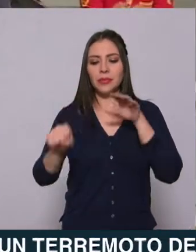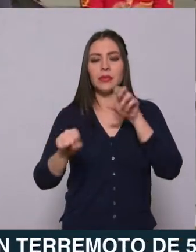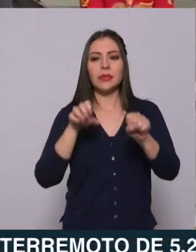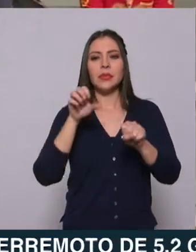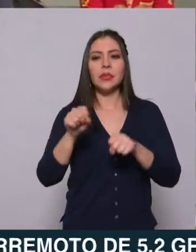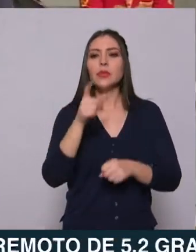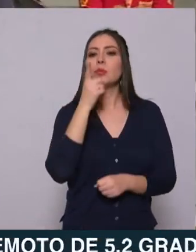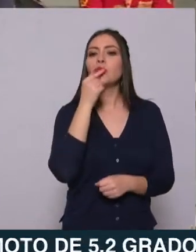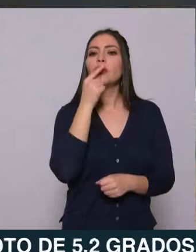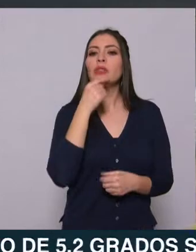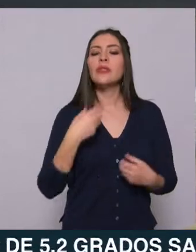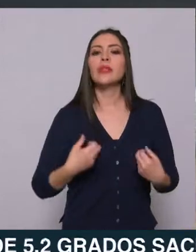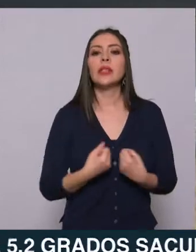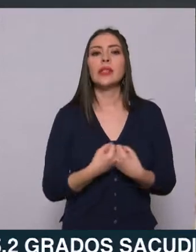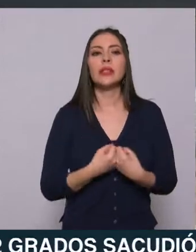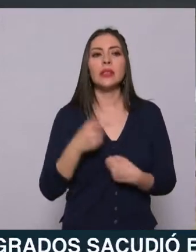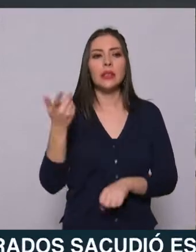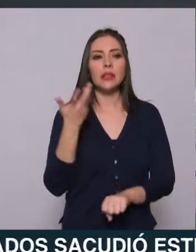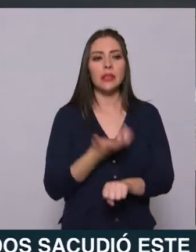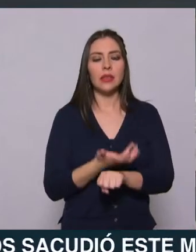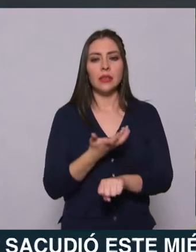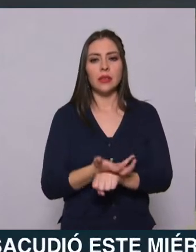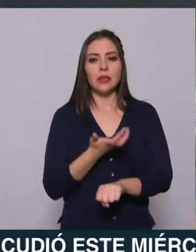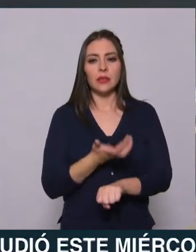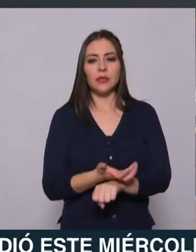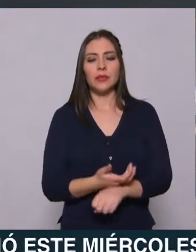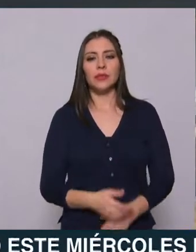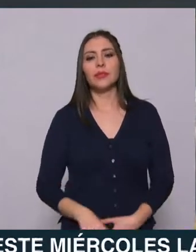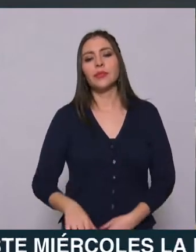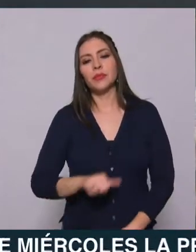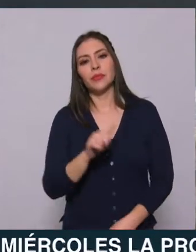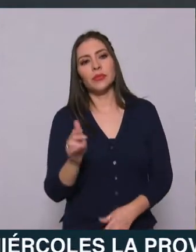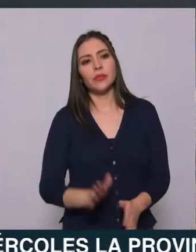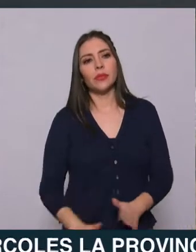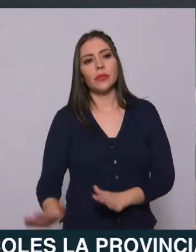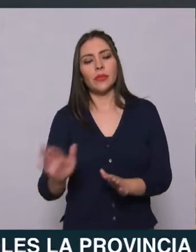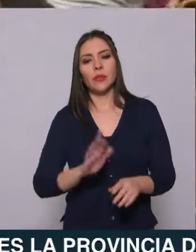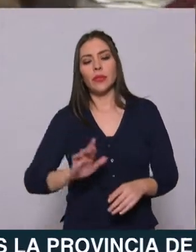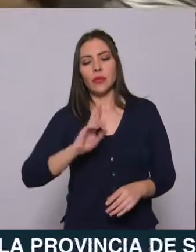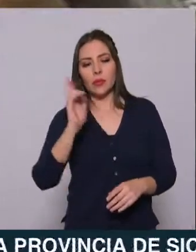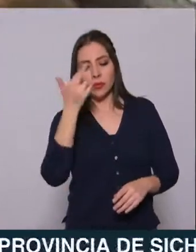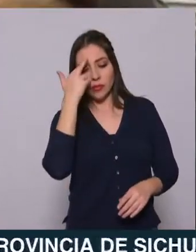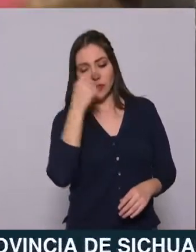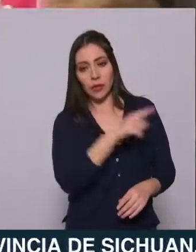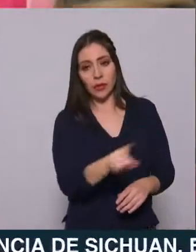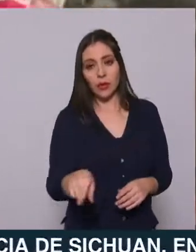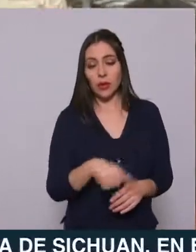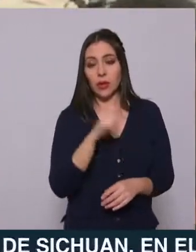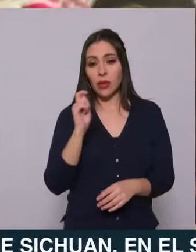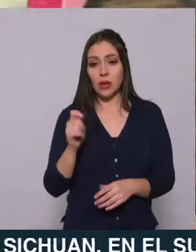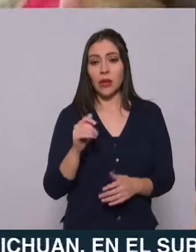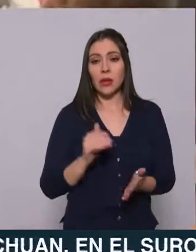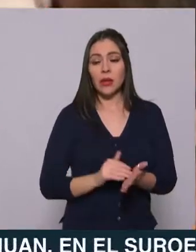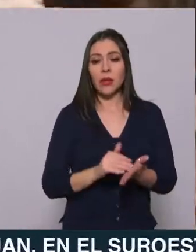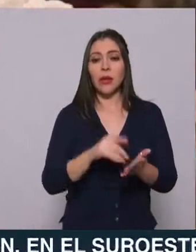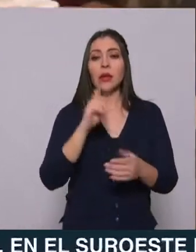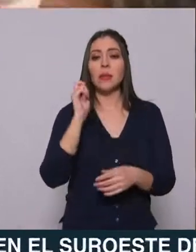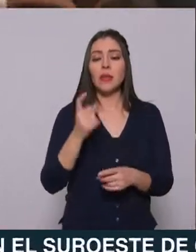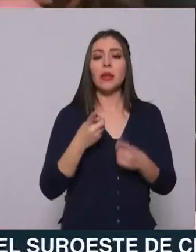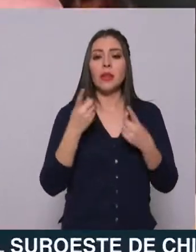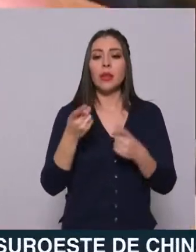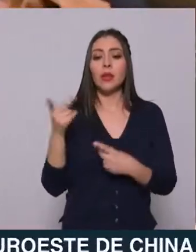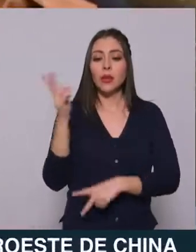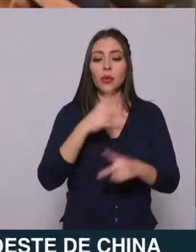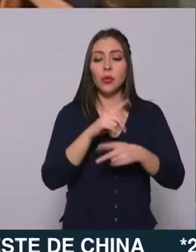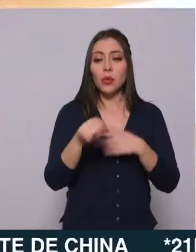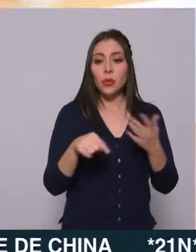patrulla fronteriza en Estados Unidos. Y por el otro lado, recordar que los migrantes al final aportan tanto a su lugar de